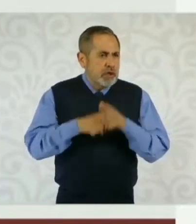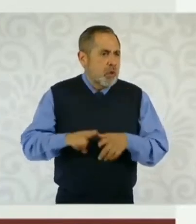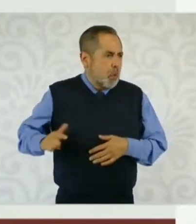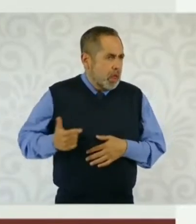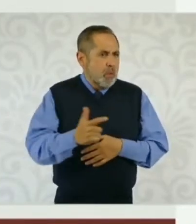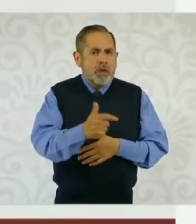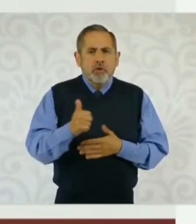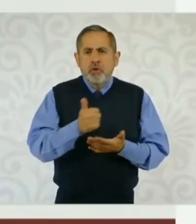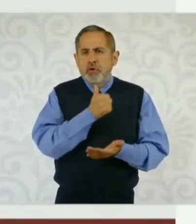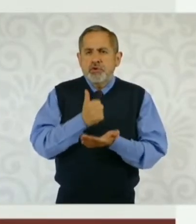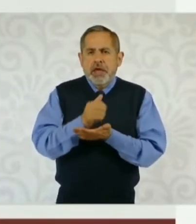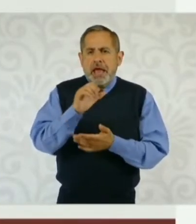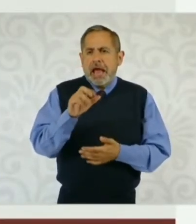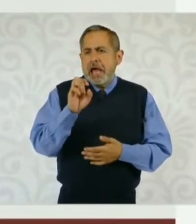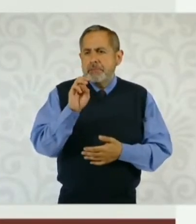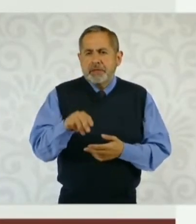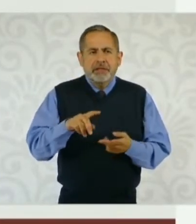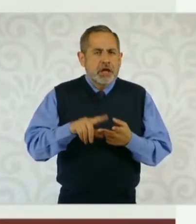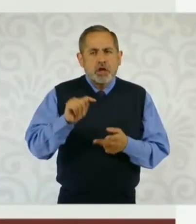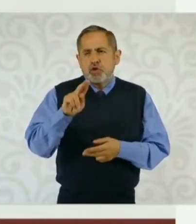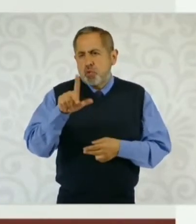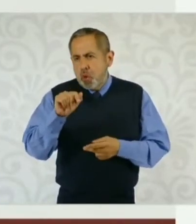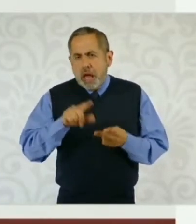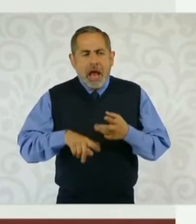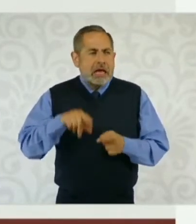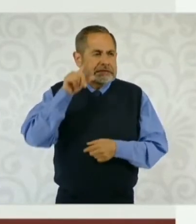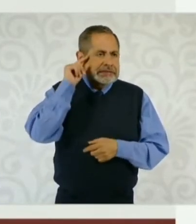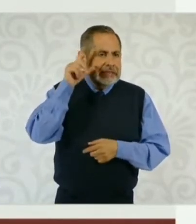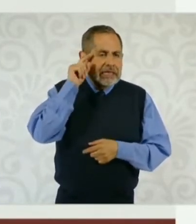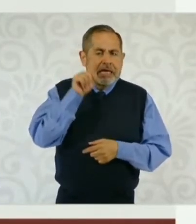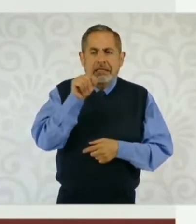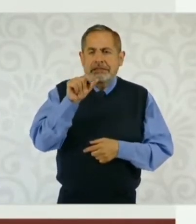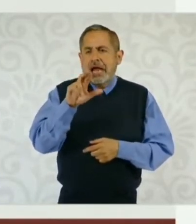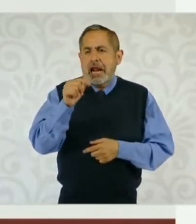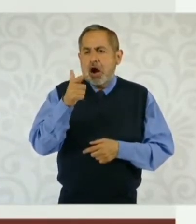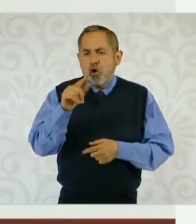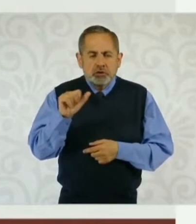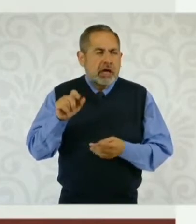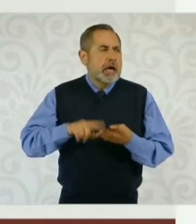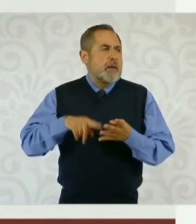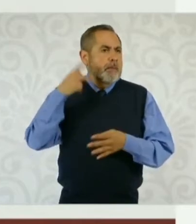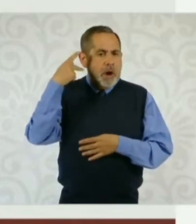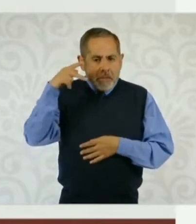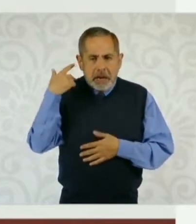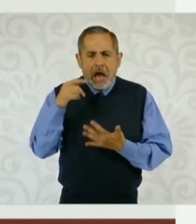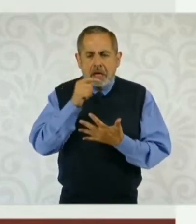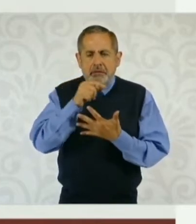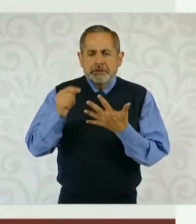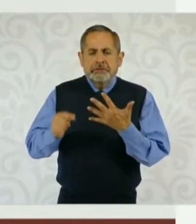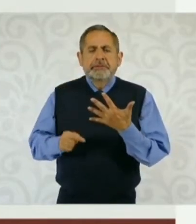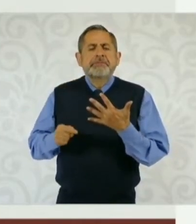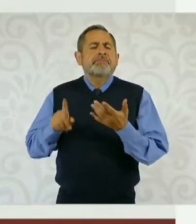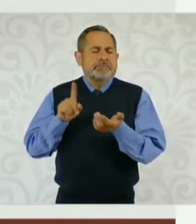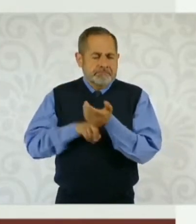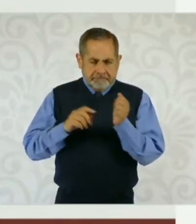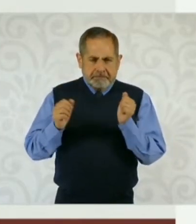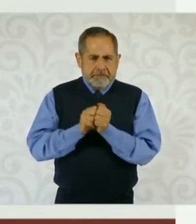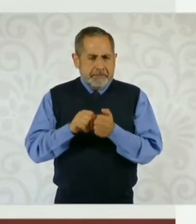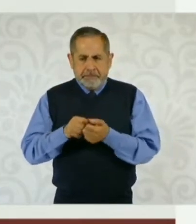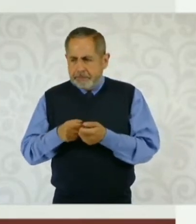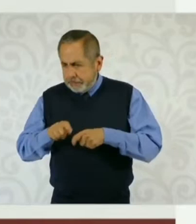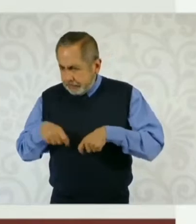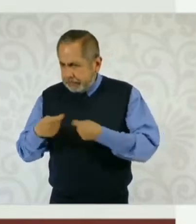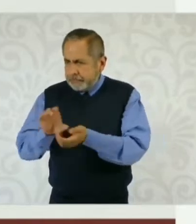del Carmen, en Navojoa y en Tula, además de Zaragoza y Puebla, se cuente con estímulos. Para